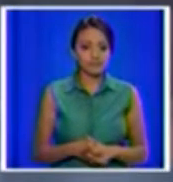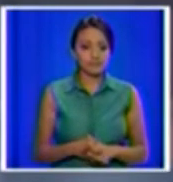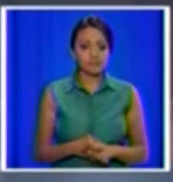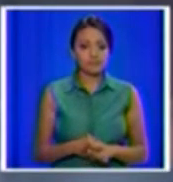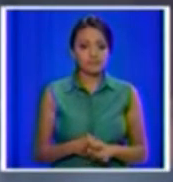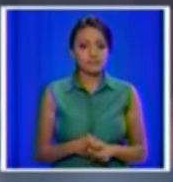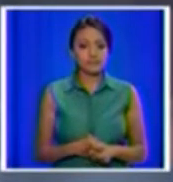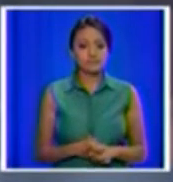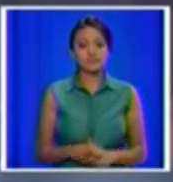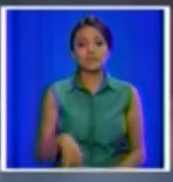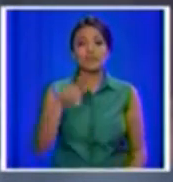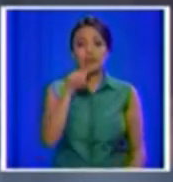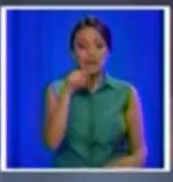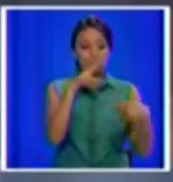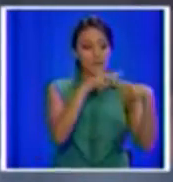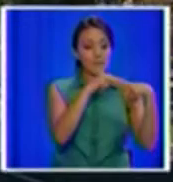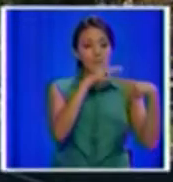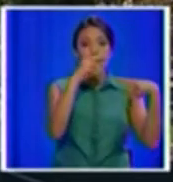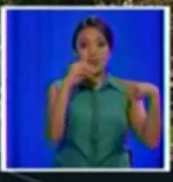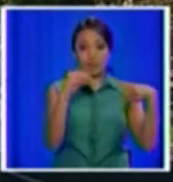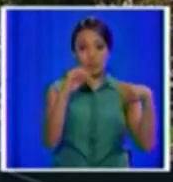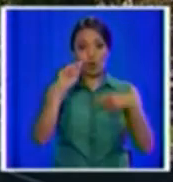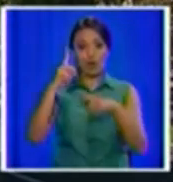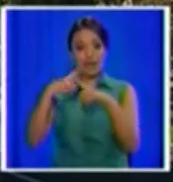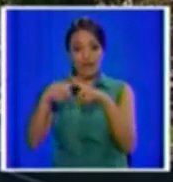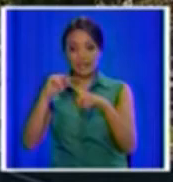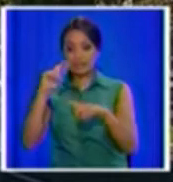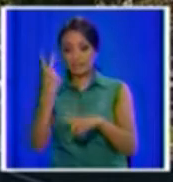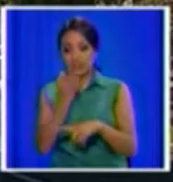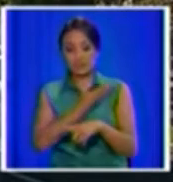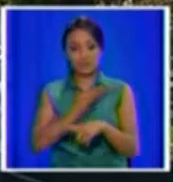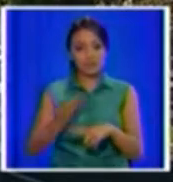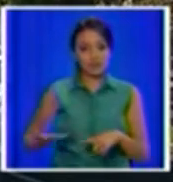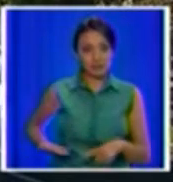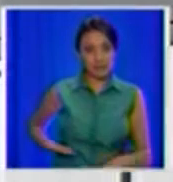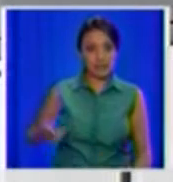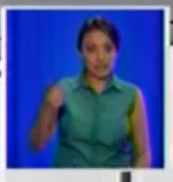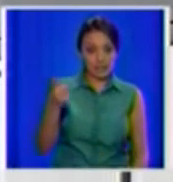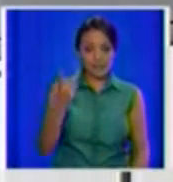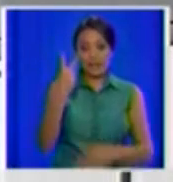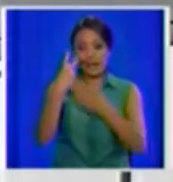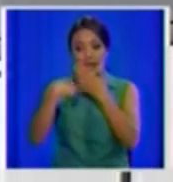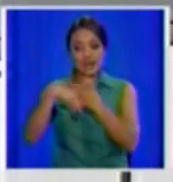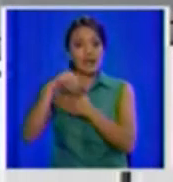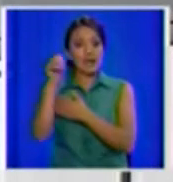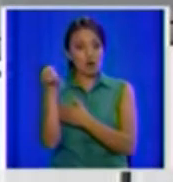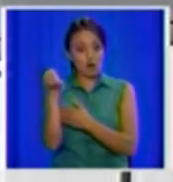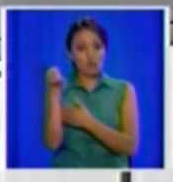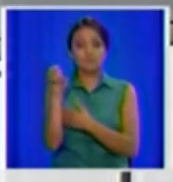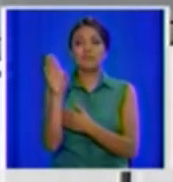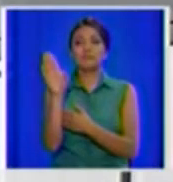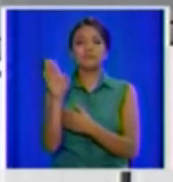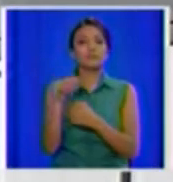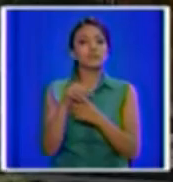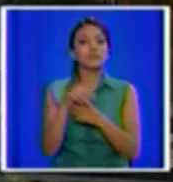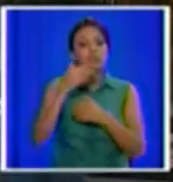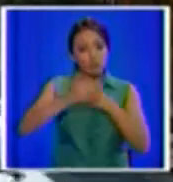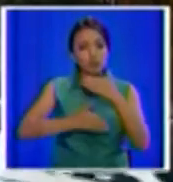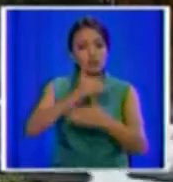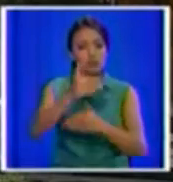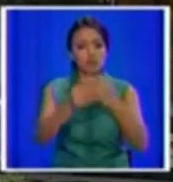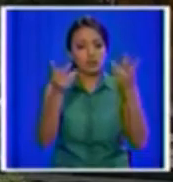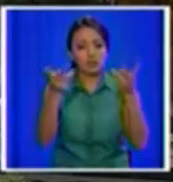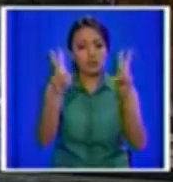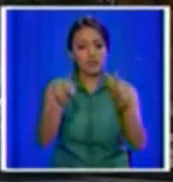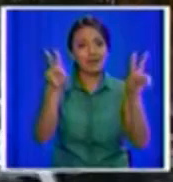Ricardo Rivera Ponce, primo del ex vicepresidente de la República Jorge Glass e hijo de Ricardo Rivera Arauz, será procesado por el